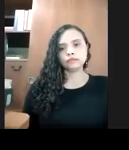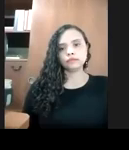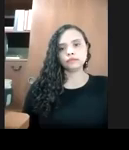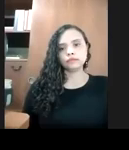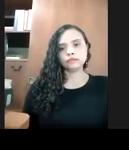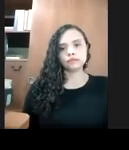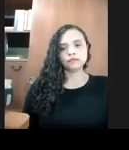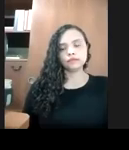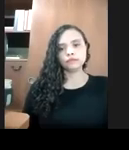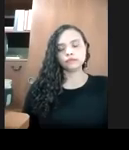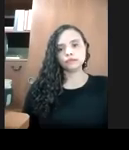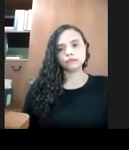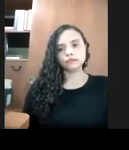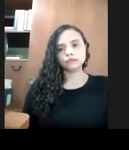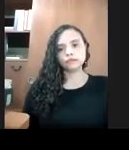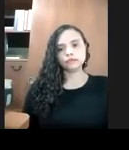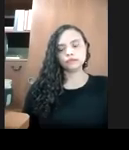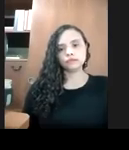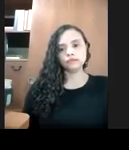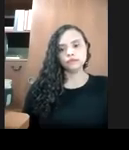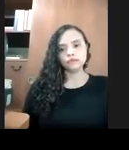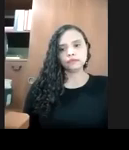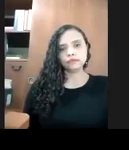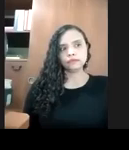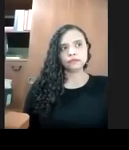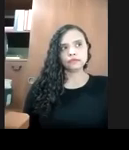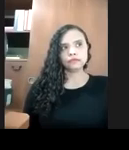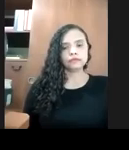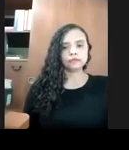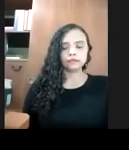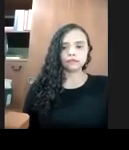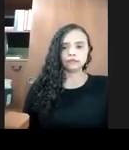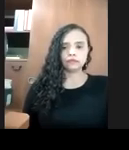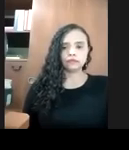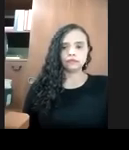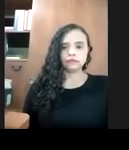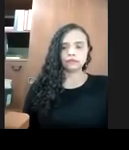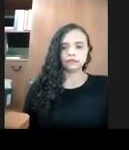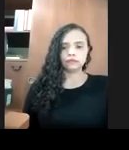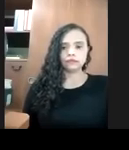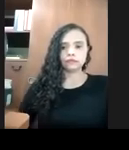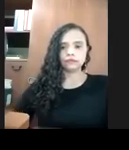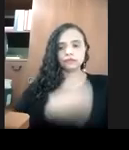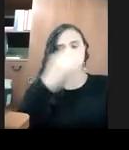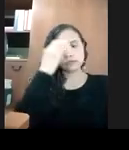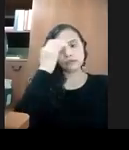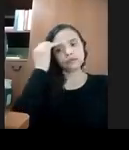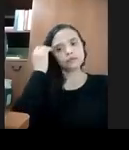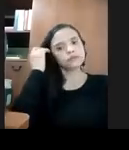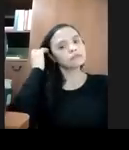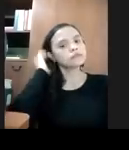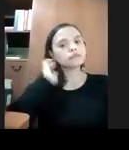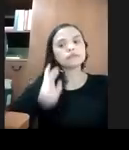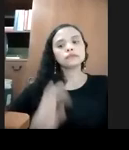que ya aspiramos poder en los próximos días avanzar en una discusión sobre lo que debe ser el sistema de seguridad social de cara a un